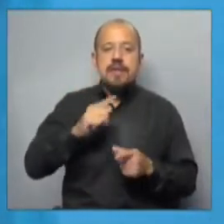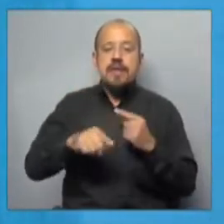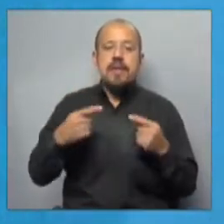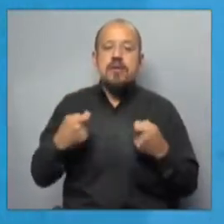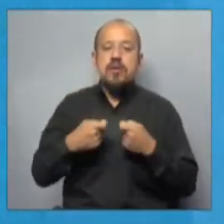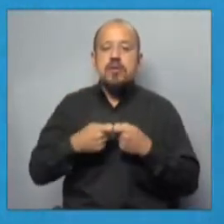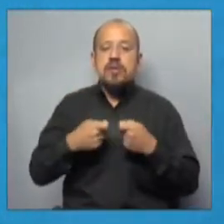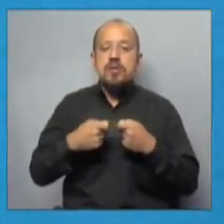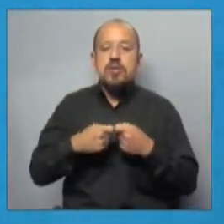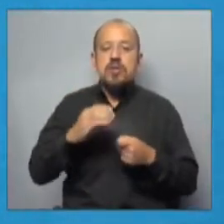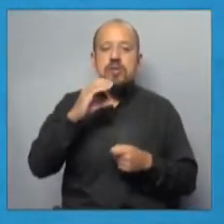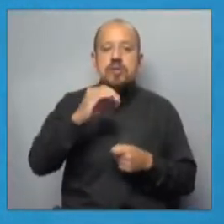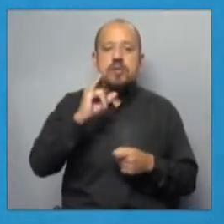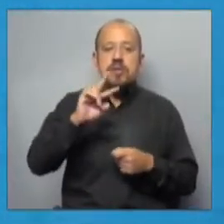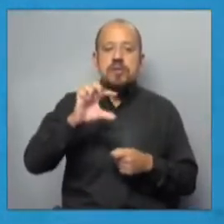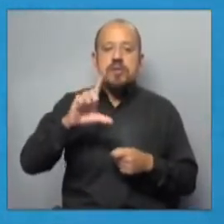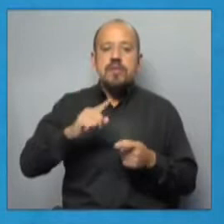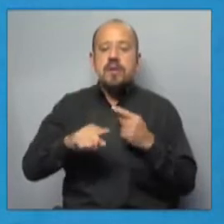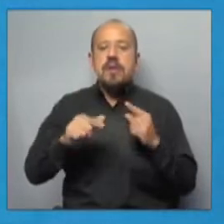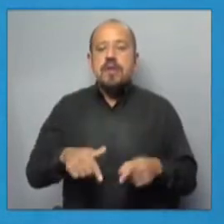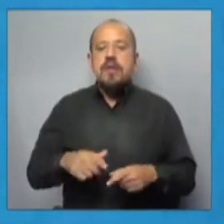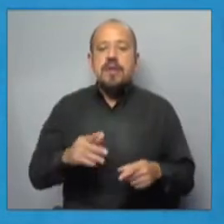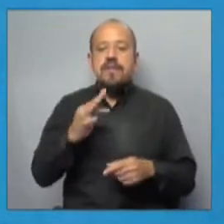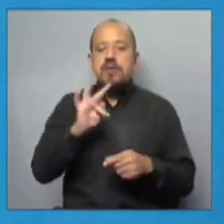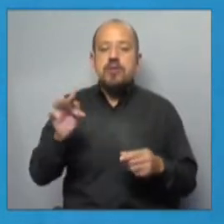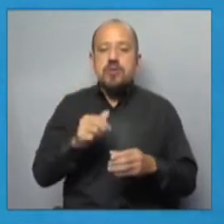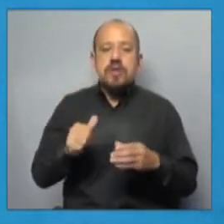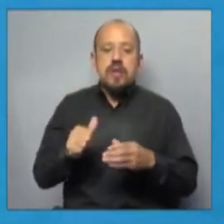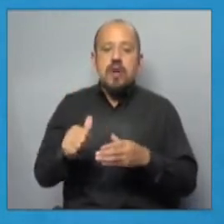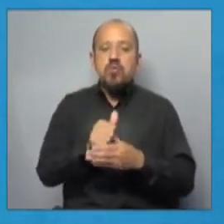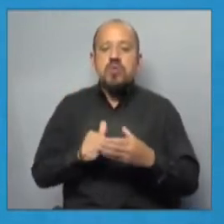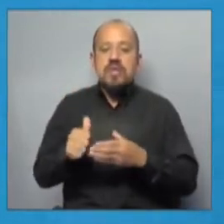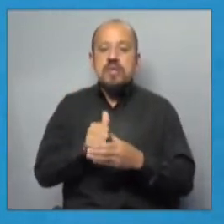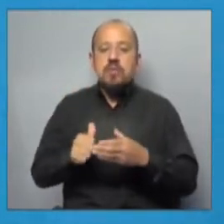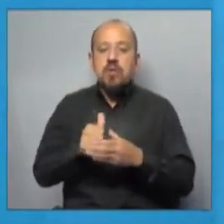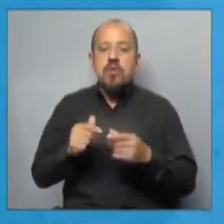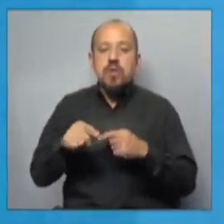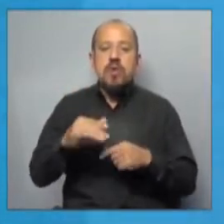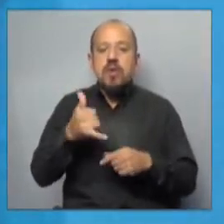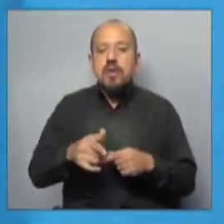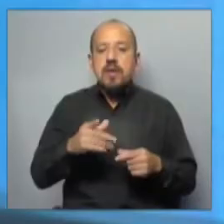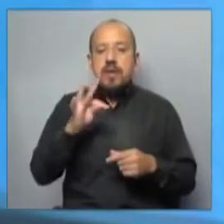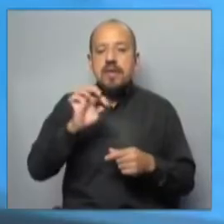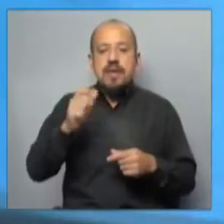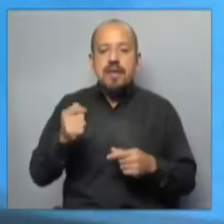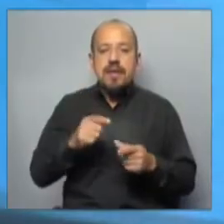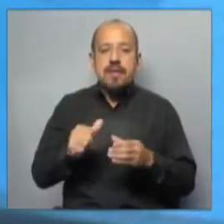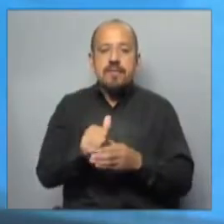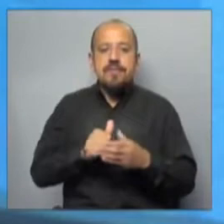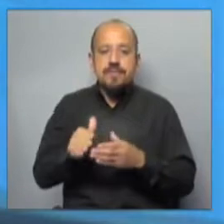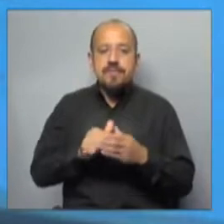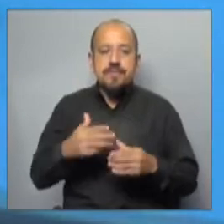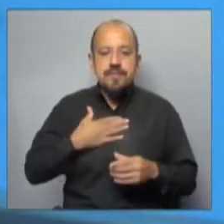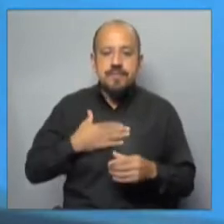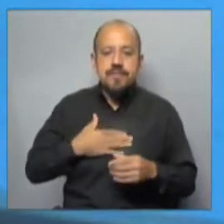civil encuentro tea y también de la federación de autismo del uruguay mamá de leonardo un joven conté a este es un gusto tener de aquí en lado vez el gusto es mío